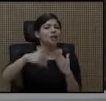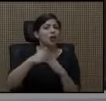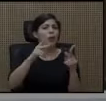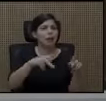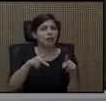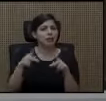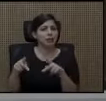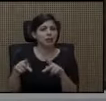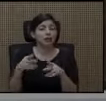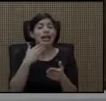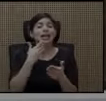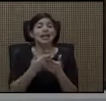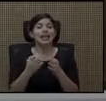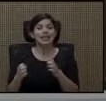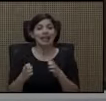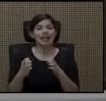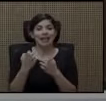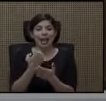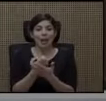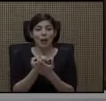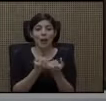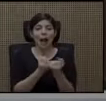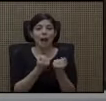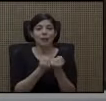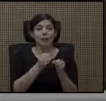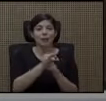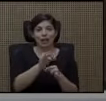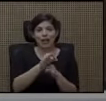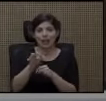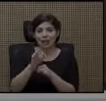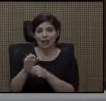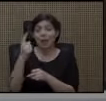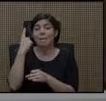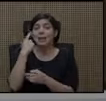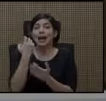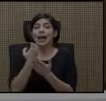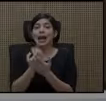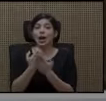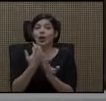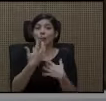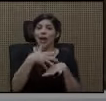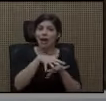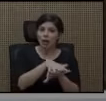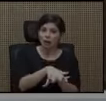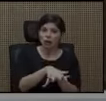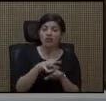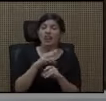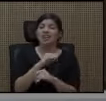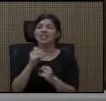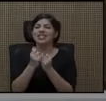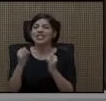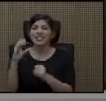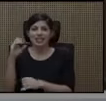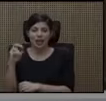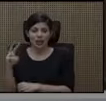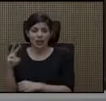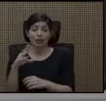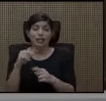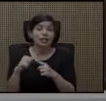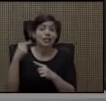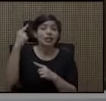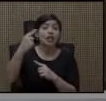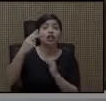partir de la estrategia económica territorial para una economía inclusiva y descarbonizada y para el 2121